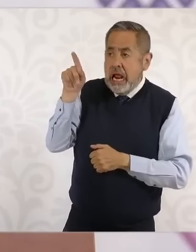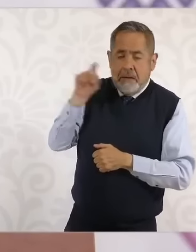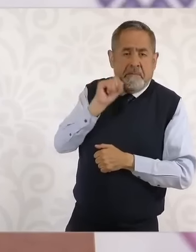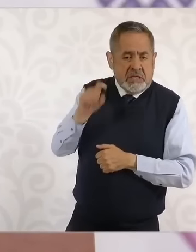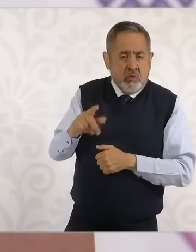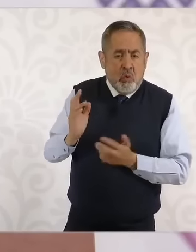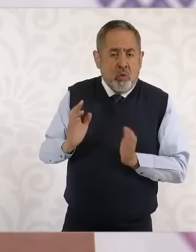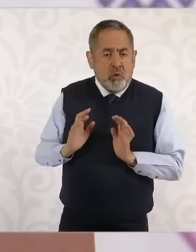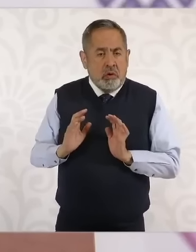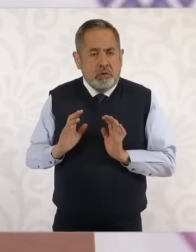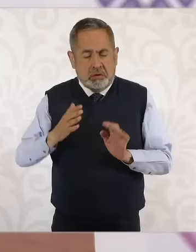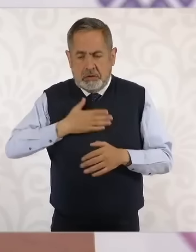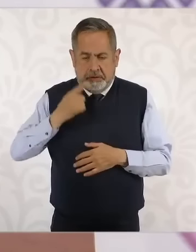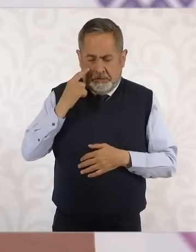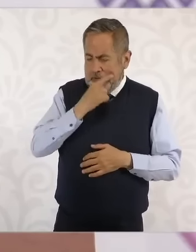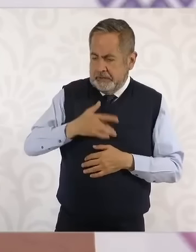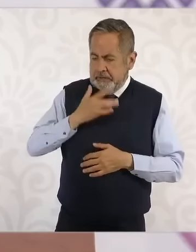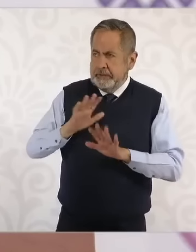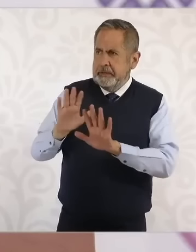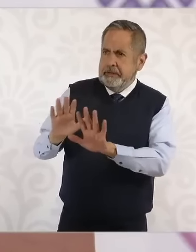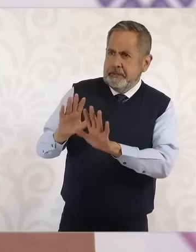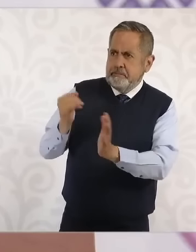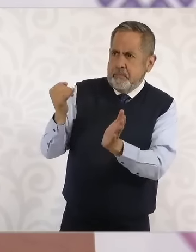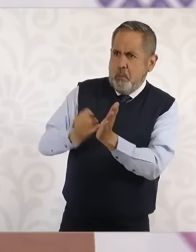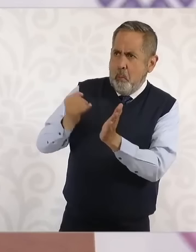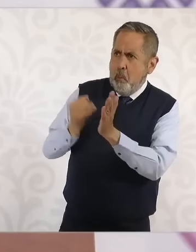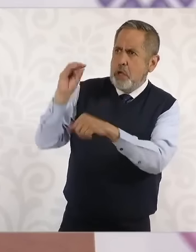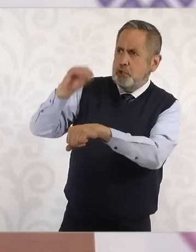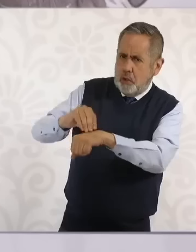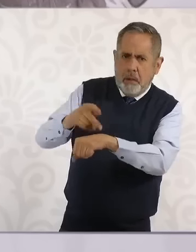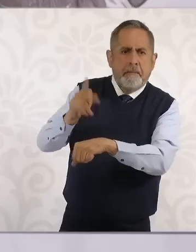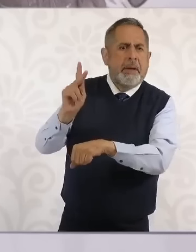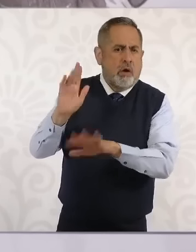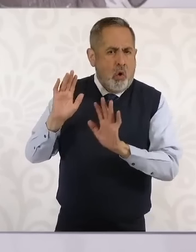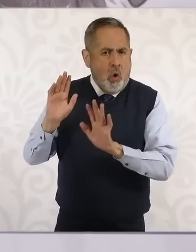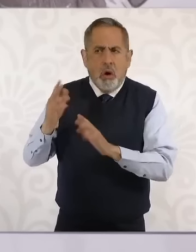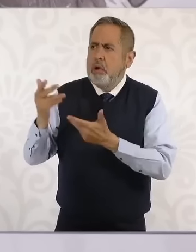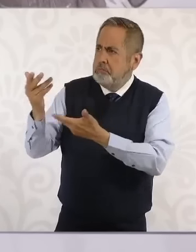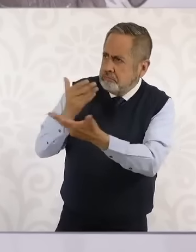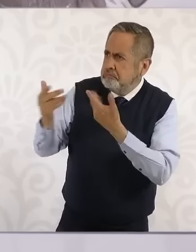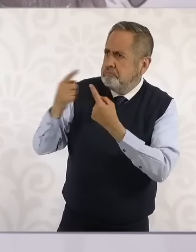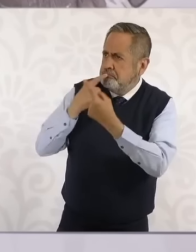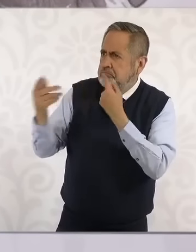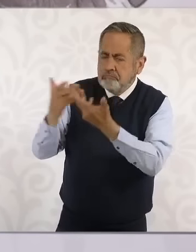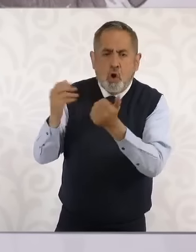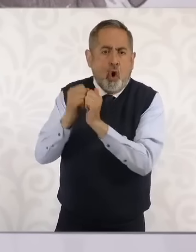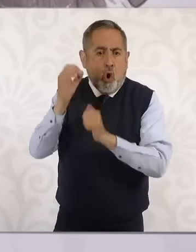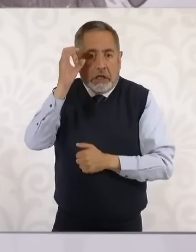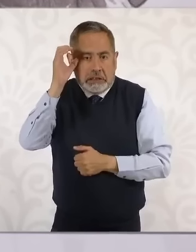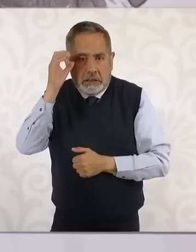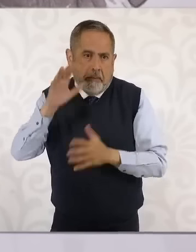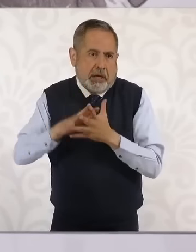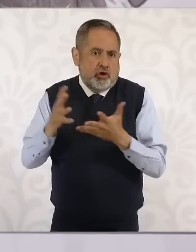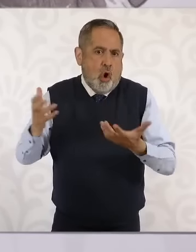aun cuando nosotros decidimos poner aranceles, hay conversaciones con China, pues porque tenemos un comercio